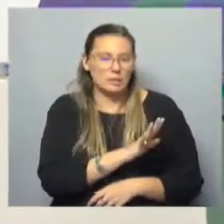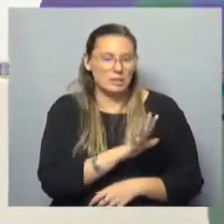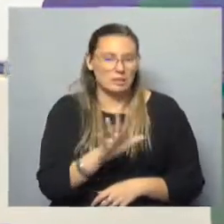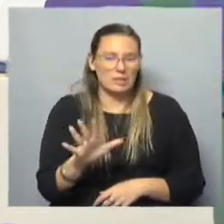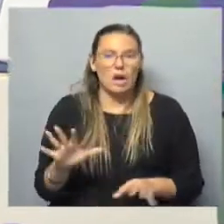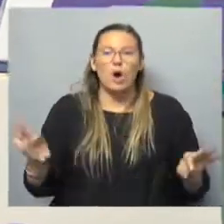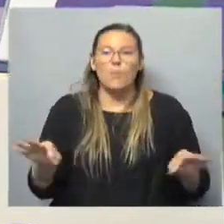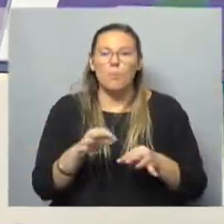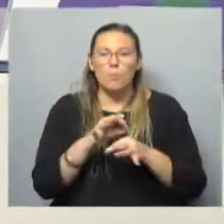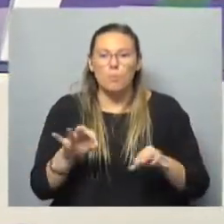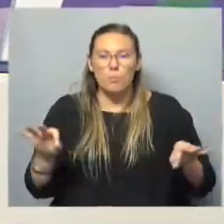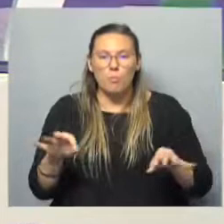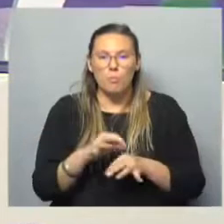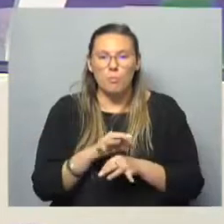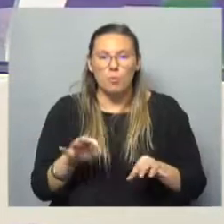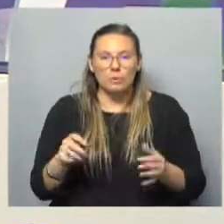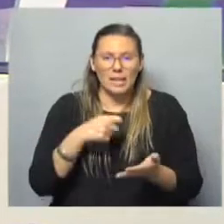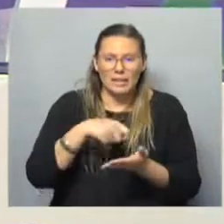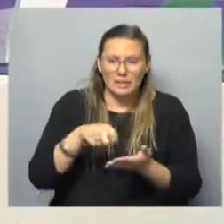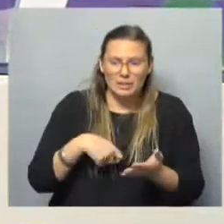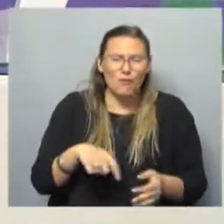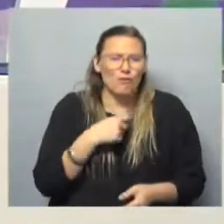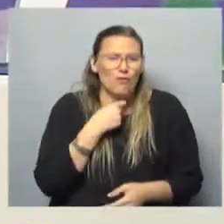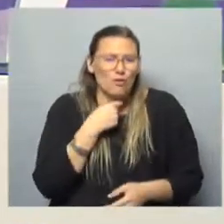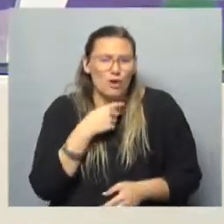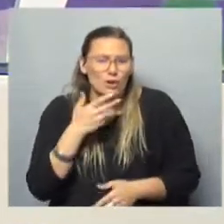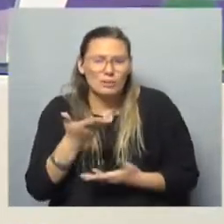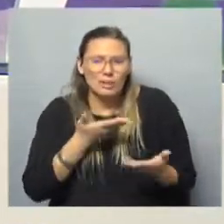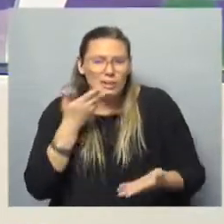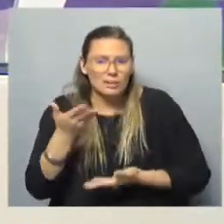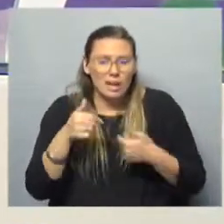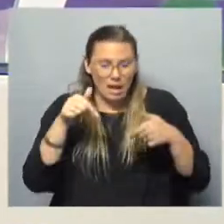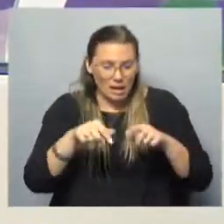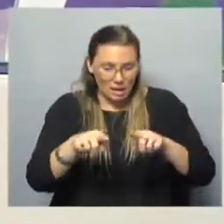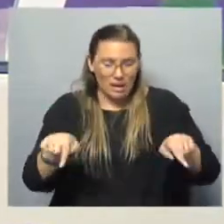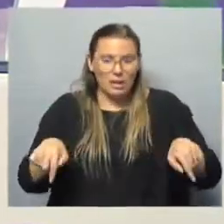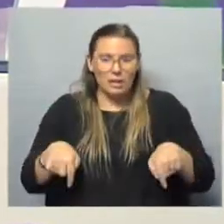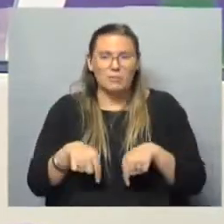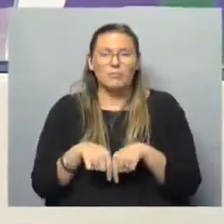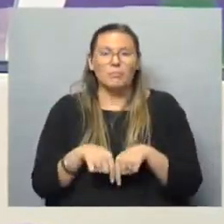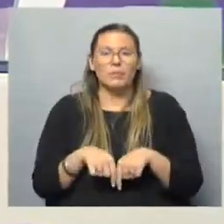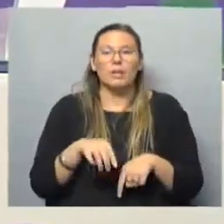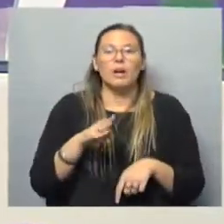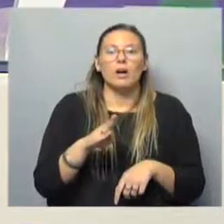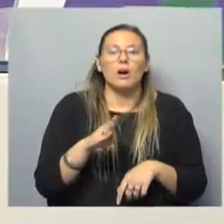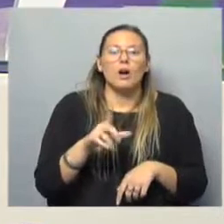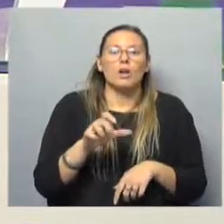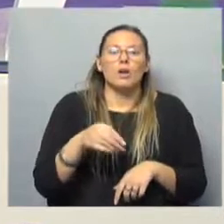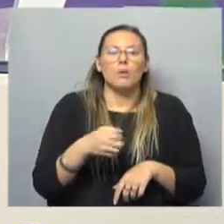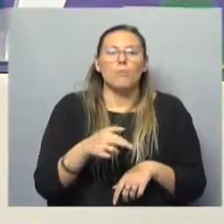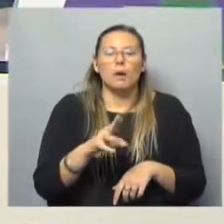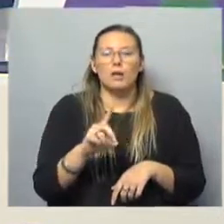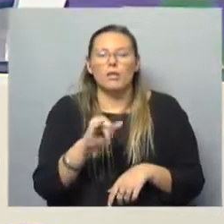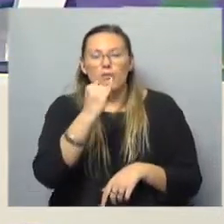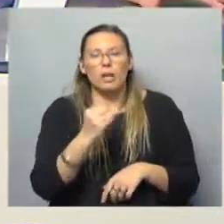de músicos, de letristas, de voces acá en nuestro estudio. Estoy hablando de Edu Pitufo Lombardo y del